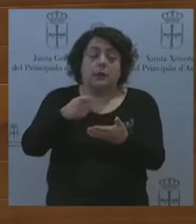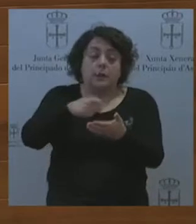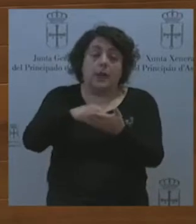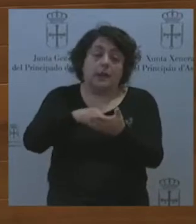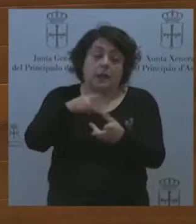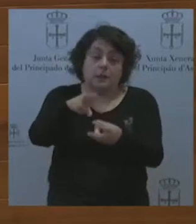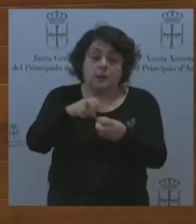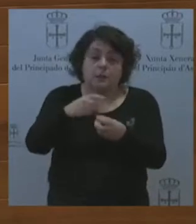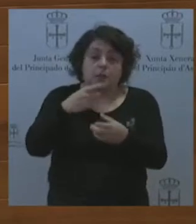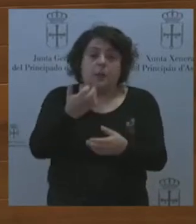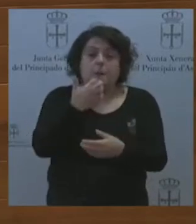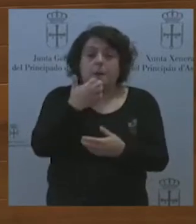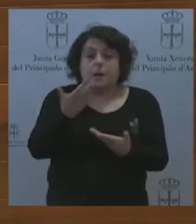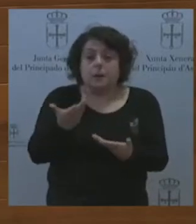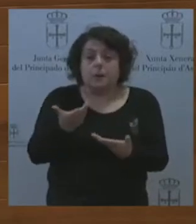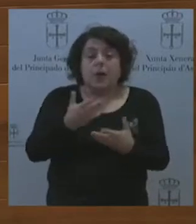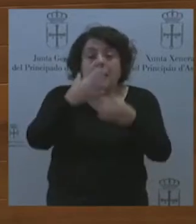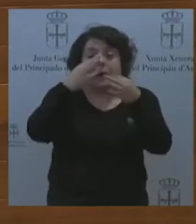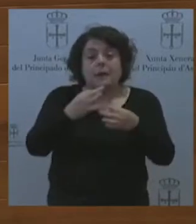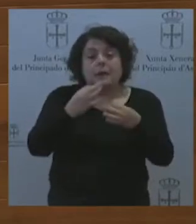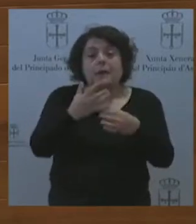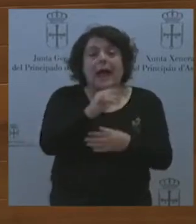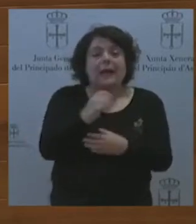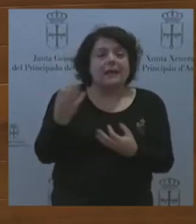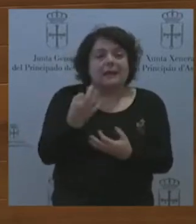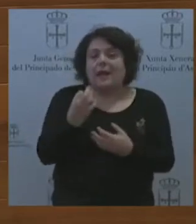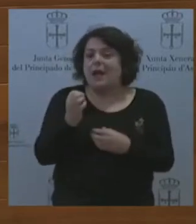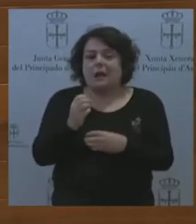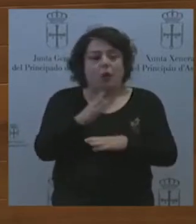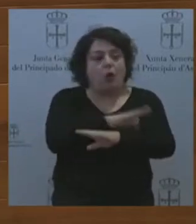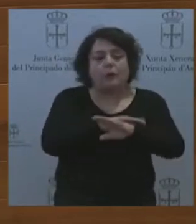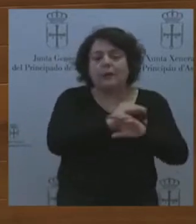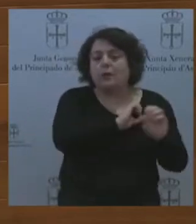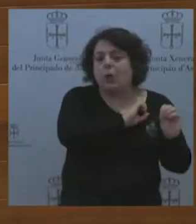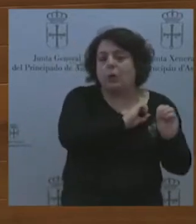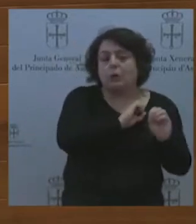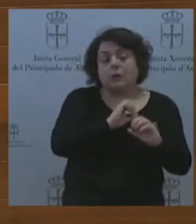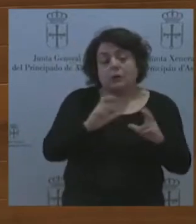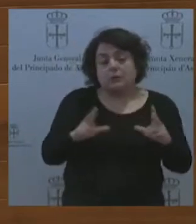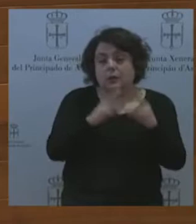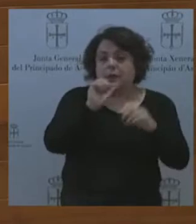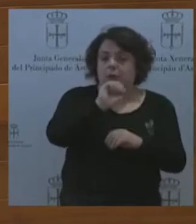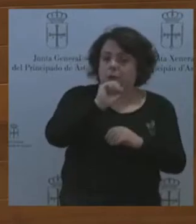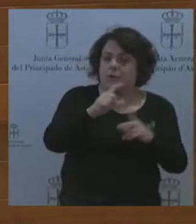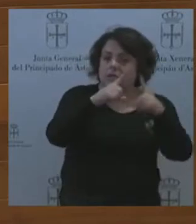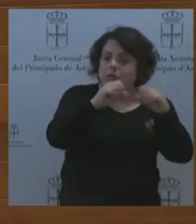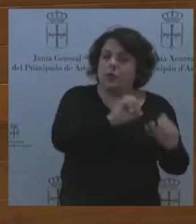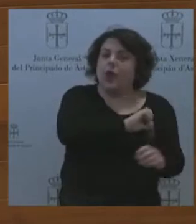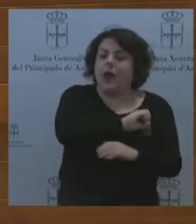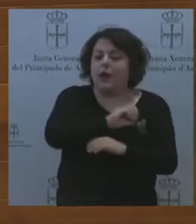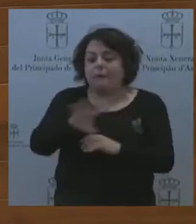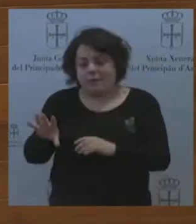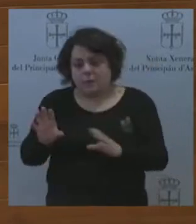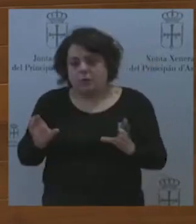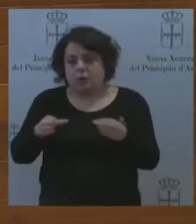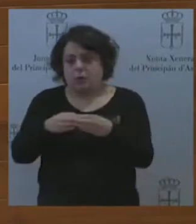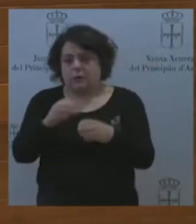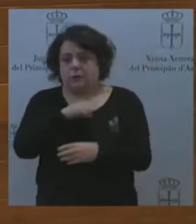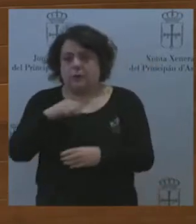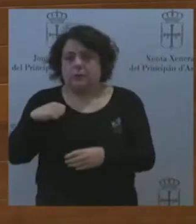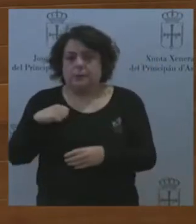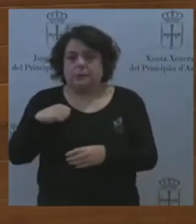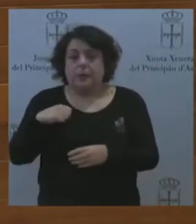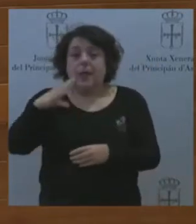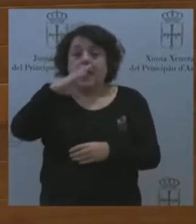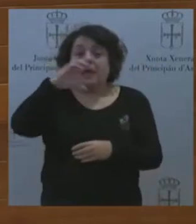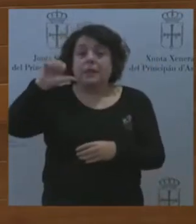claro abandono por parte del gobierno socialcomunista asturiano hacia este colectivo. Según CEAT, 650 autónomos han tenido que